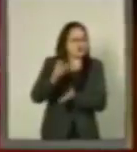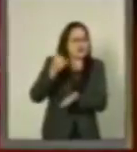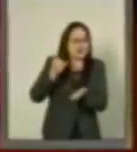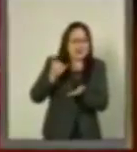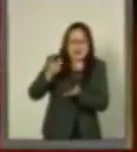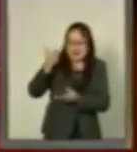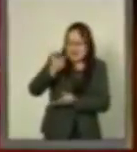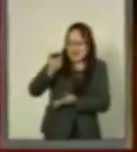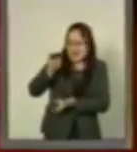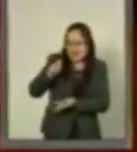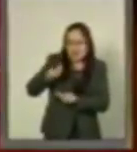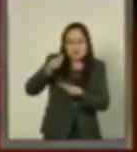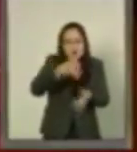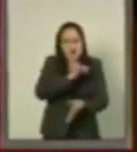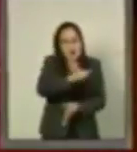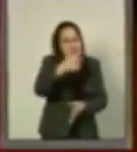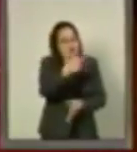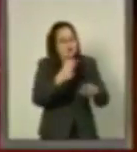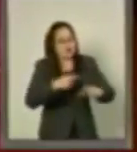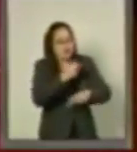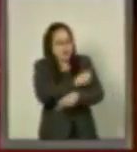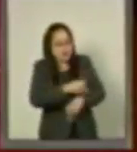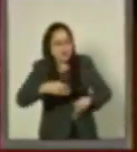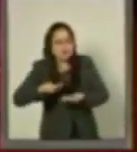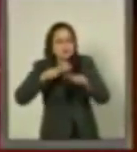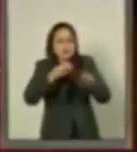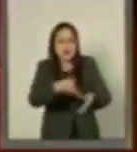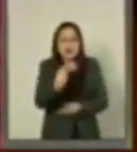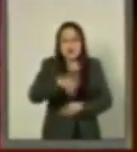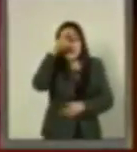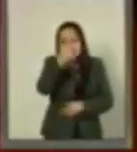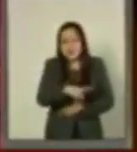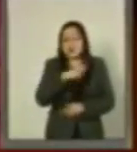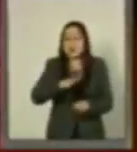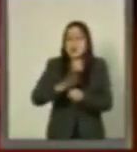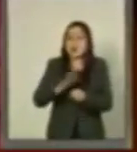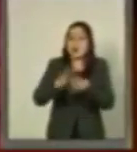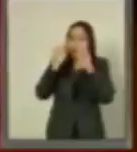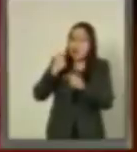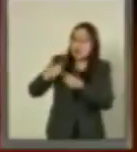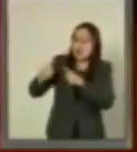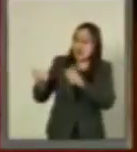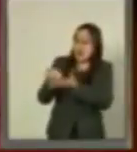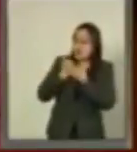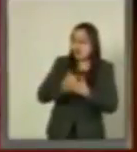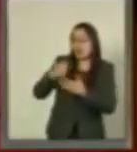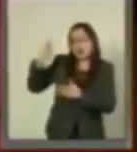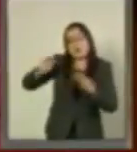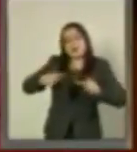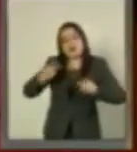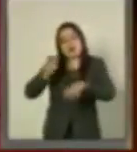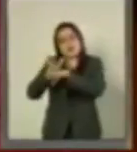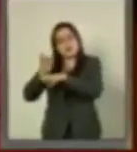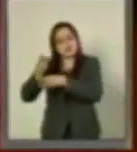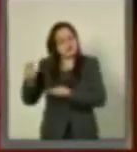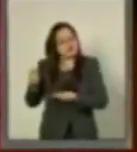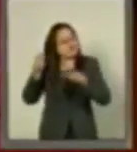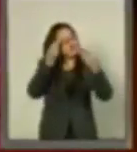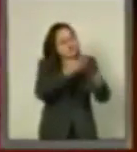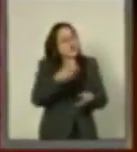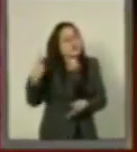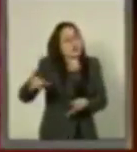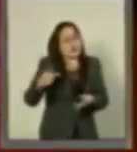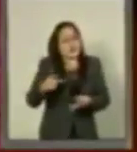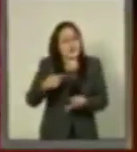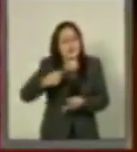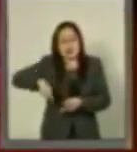sus comunidades que están desamparadas aquí en nuestro país y que el gobierno no les atiende